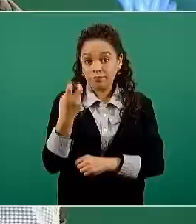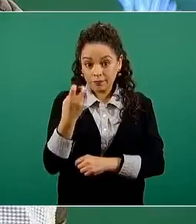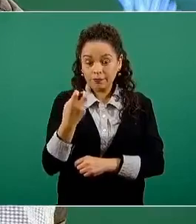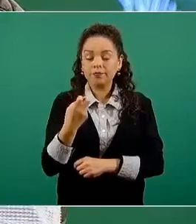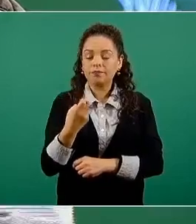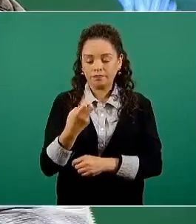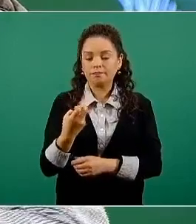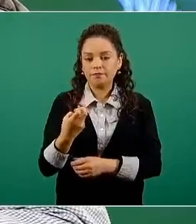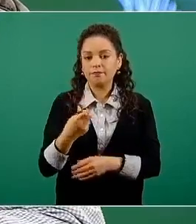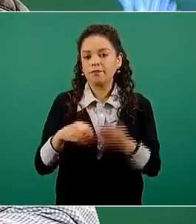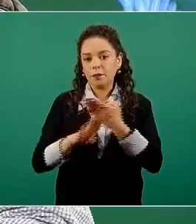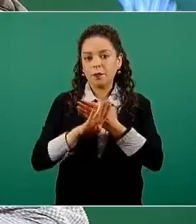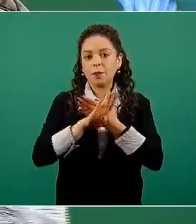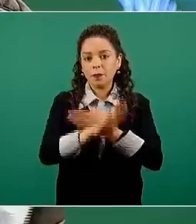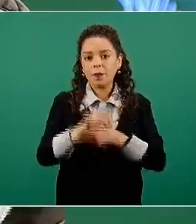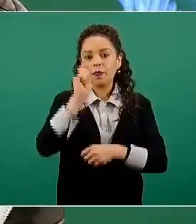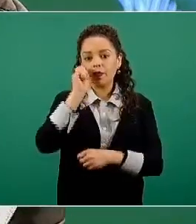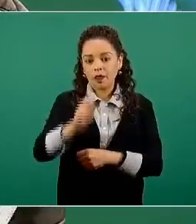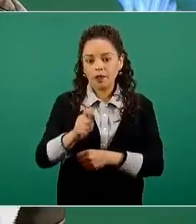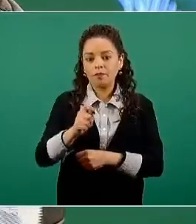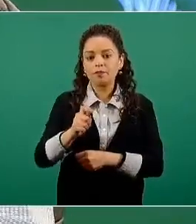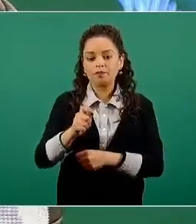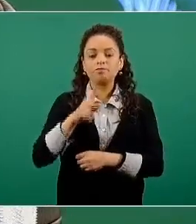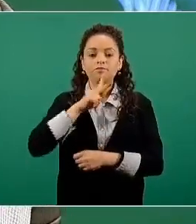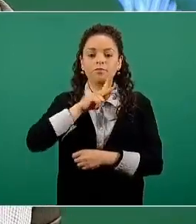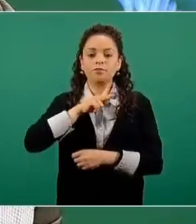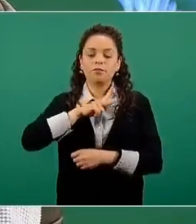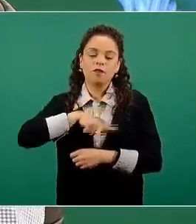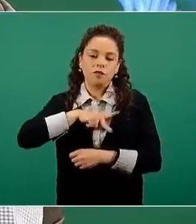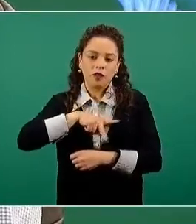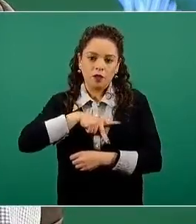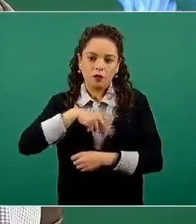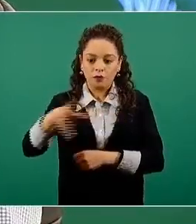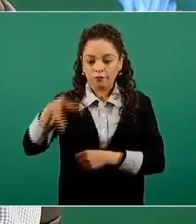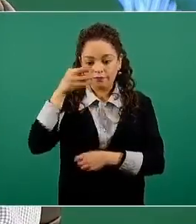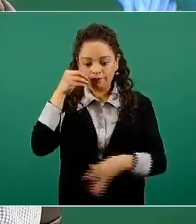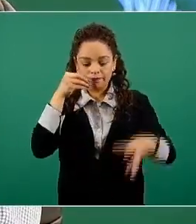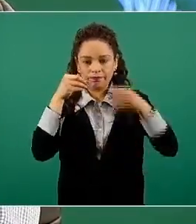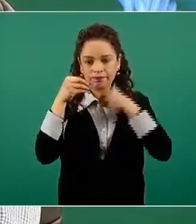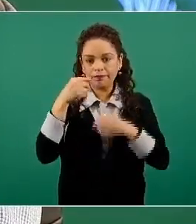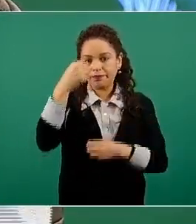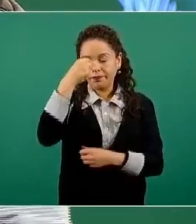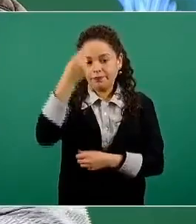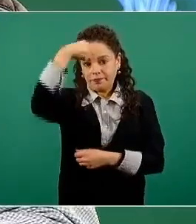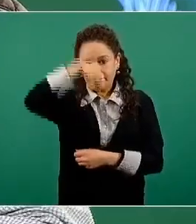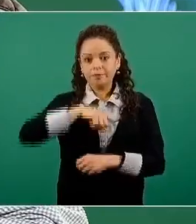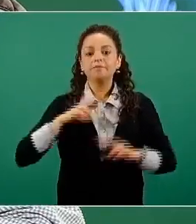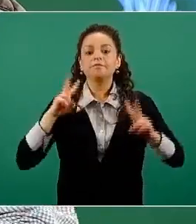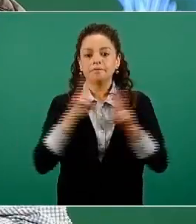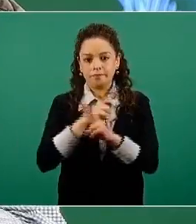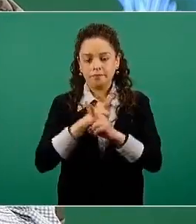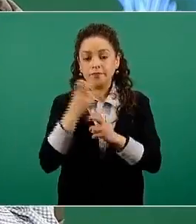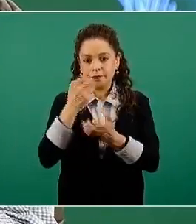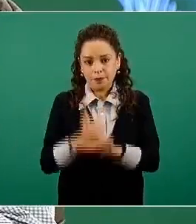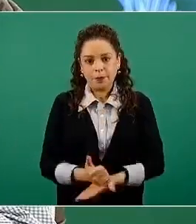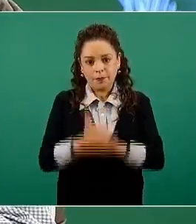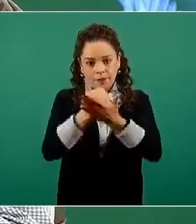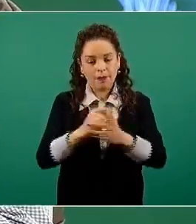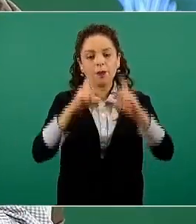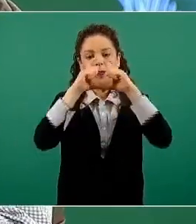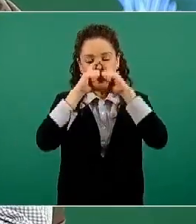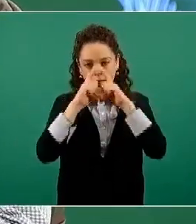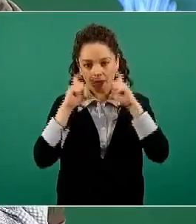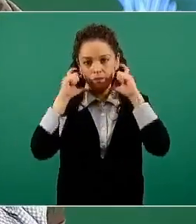limitar lo mejor posible la llegada de los virus a nuestras vías respiratorias. El cubreboca lo debemos